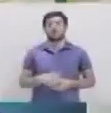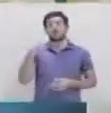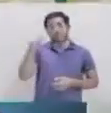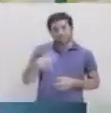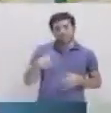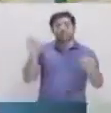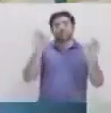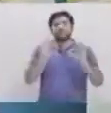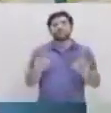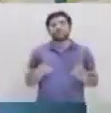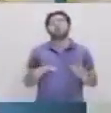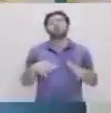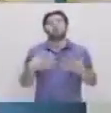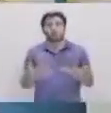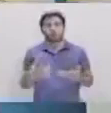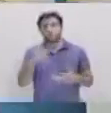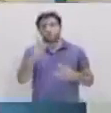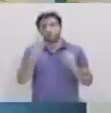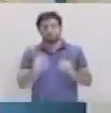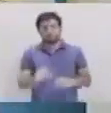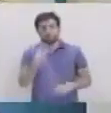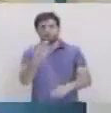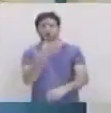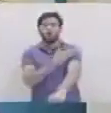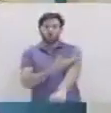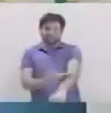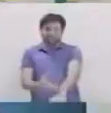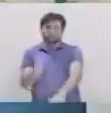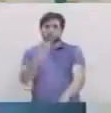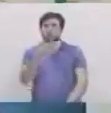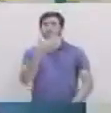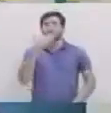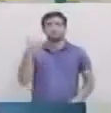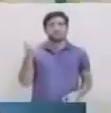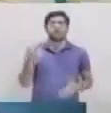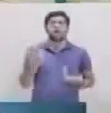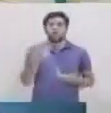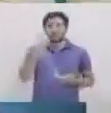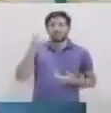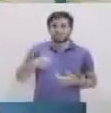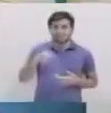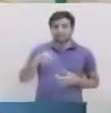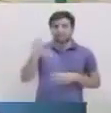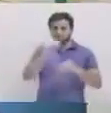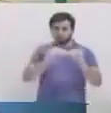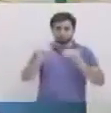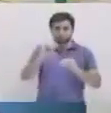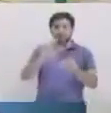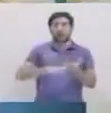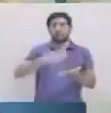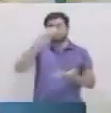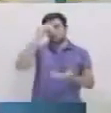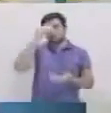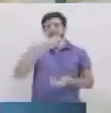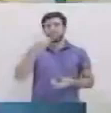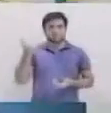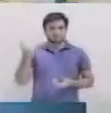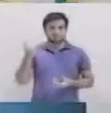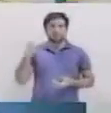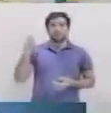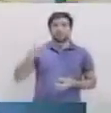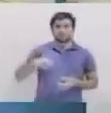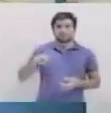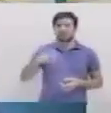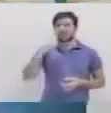comunicando, y de esta manera puedes continuar con todo lo que es necesario en el aprendizaje. Terminamos